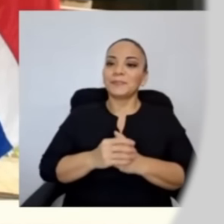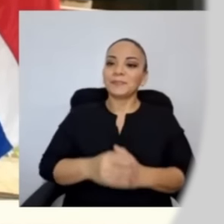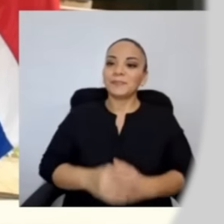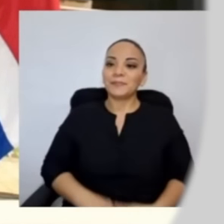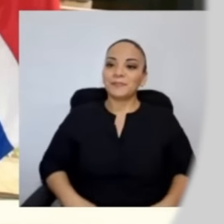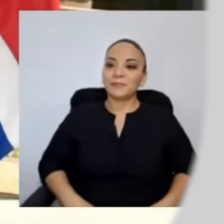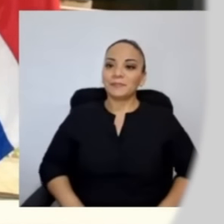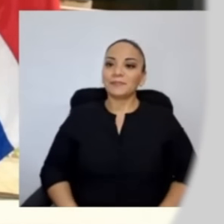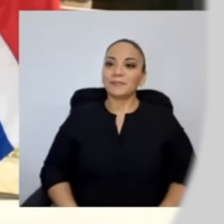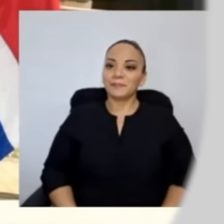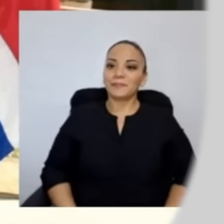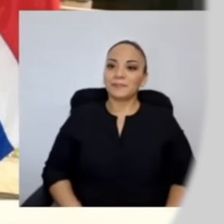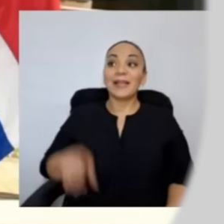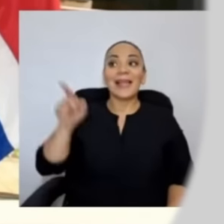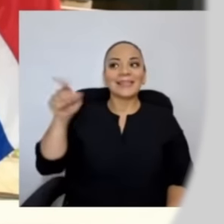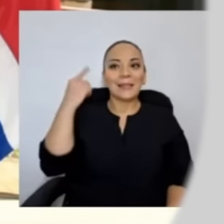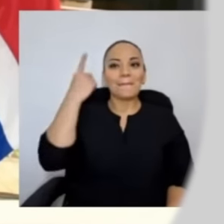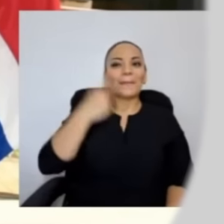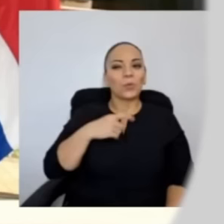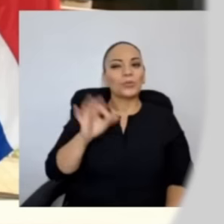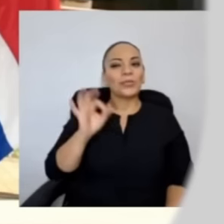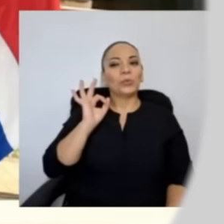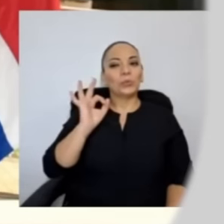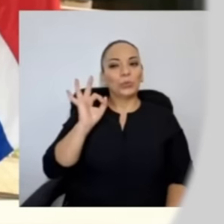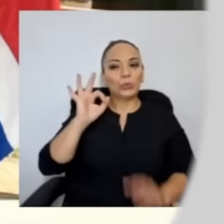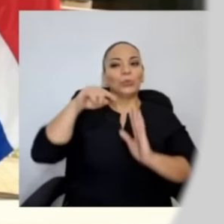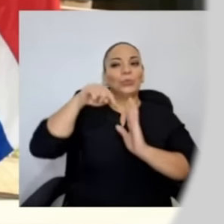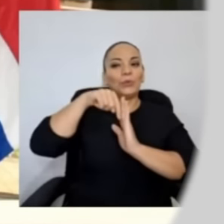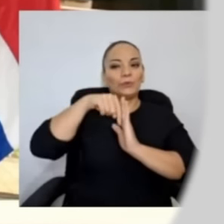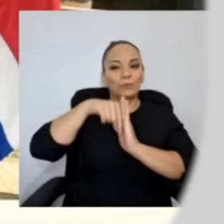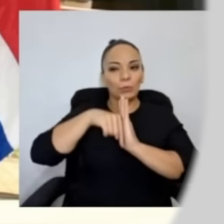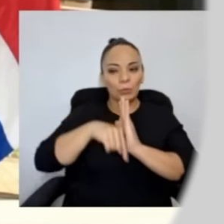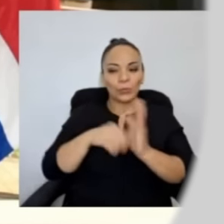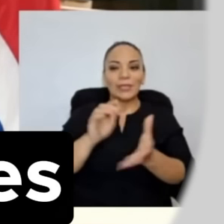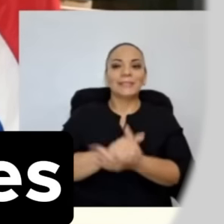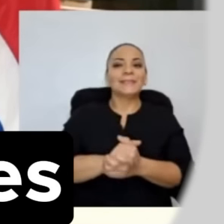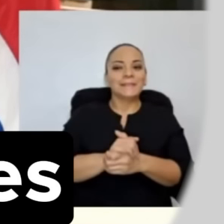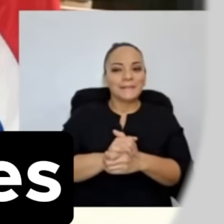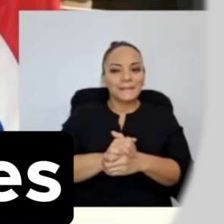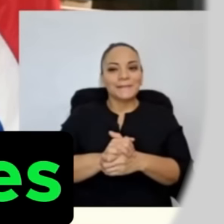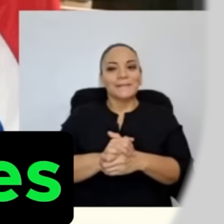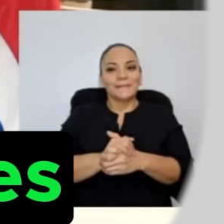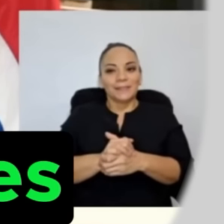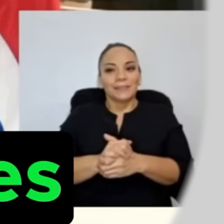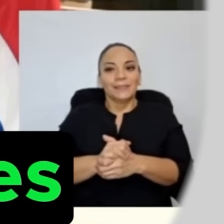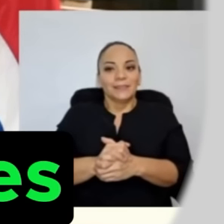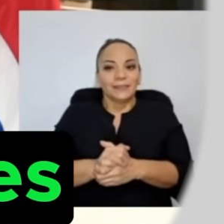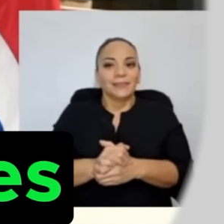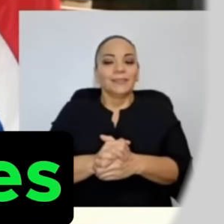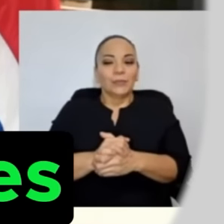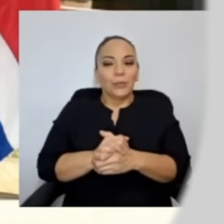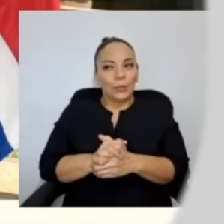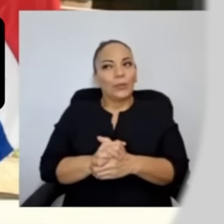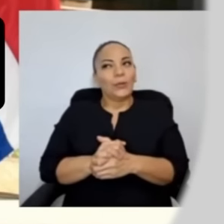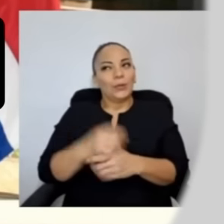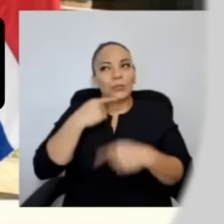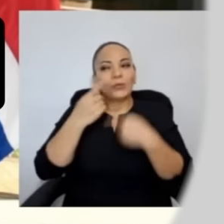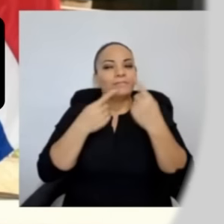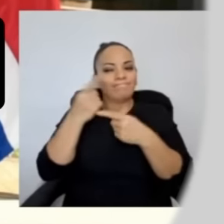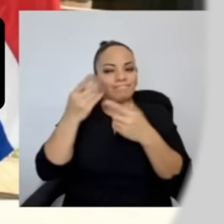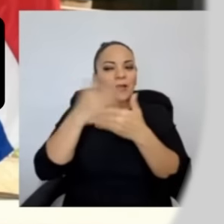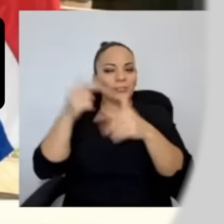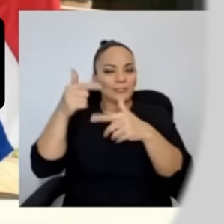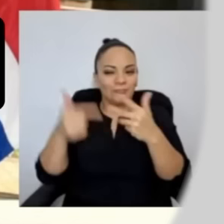Es una pregunta profunda y me va a requerir hacer algunas consideraciones.